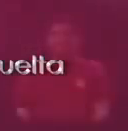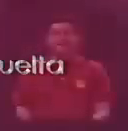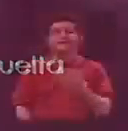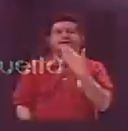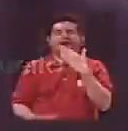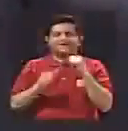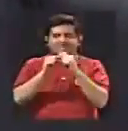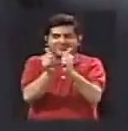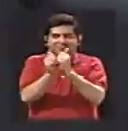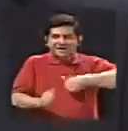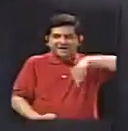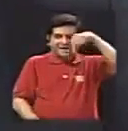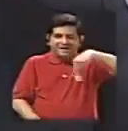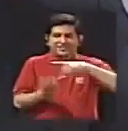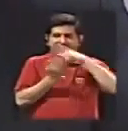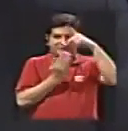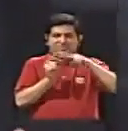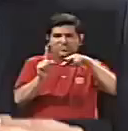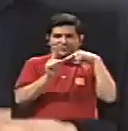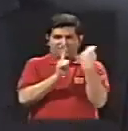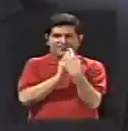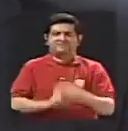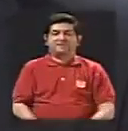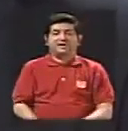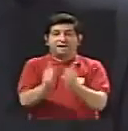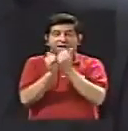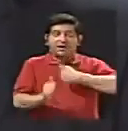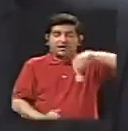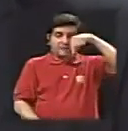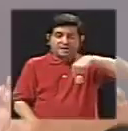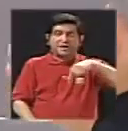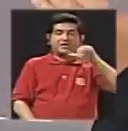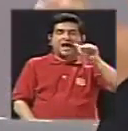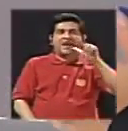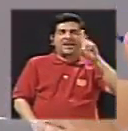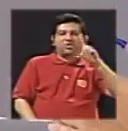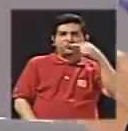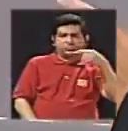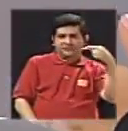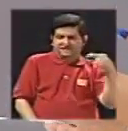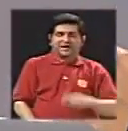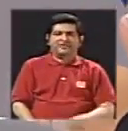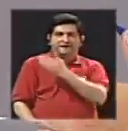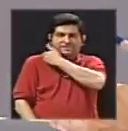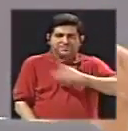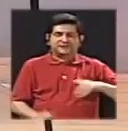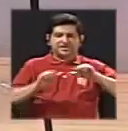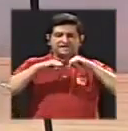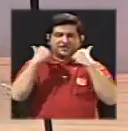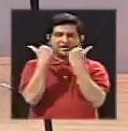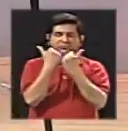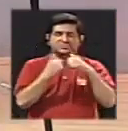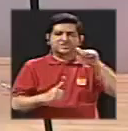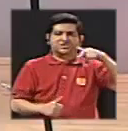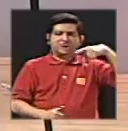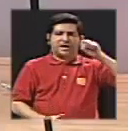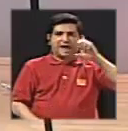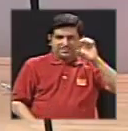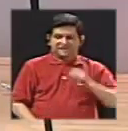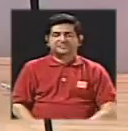Gracias por continuar con nosotros en su programa Puntos de Vista. Nos acompaña Ana Doris González, presidenta de la Asociación de Profesores de Segunda Enseñanza,